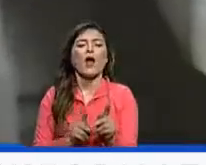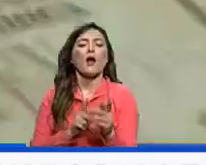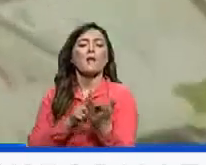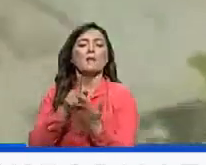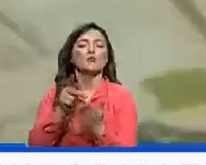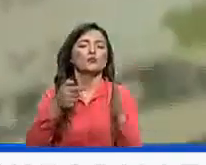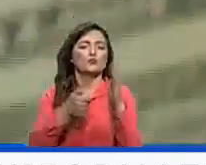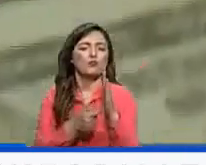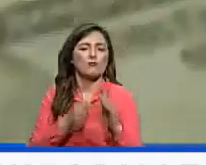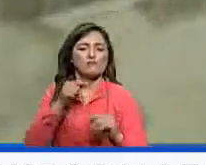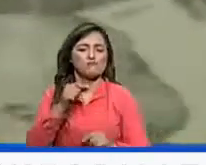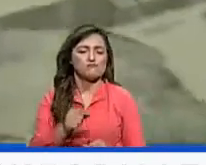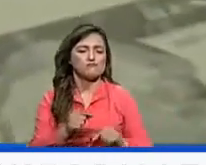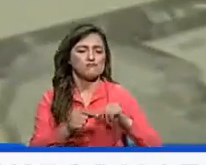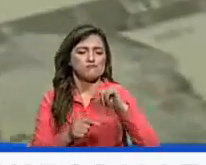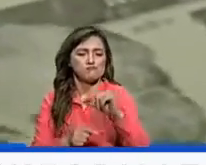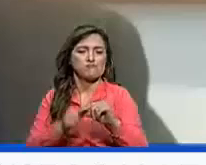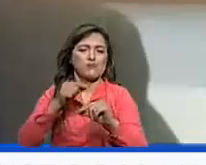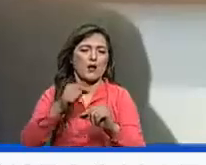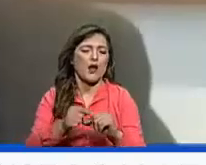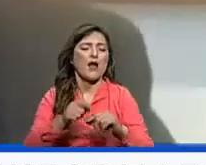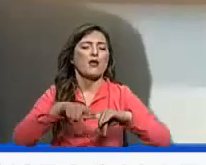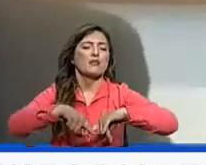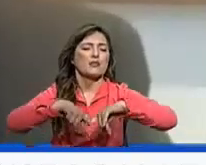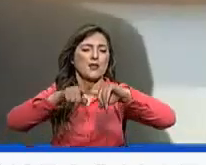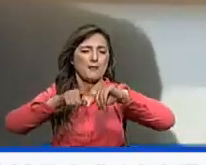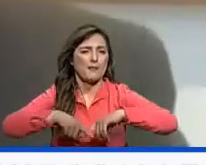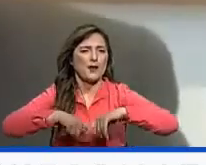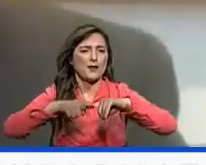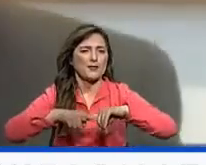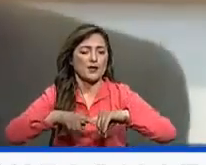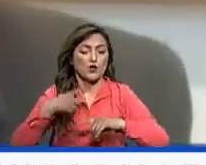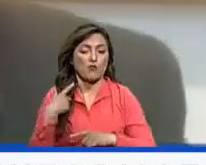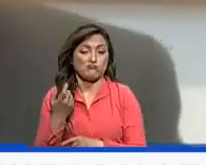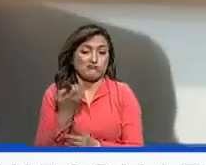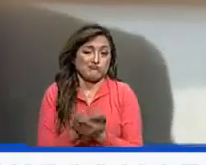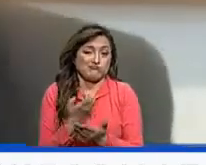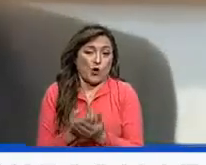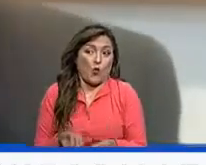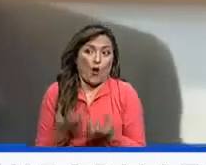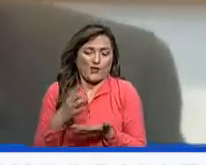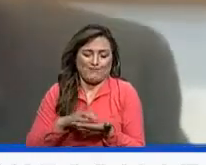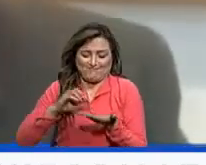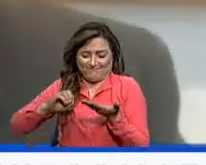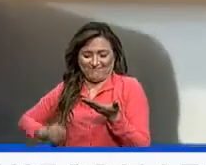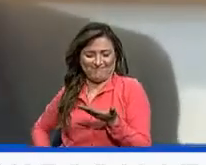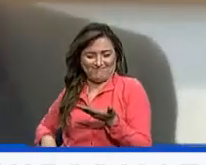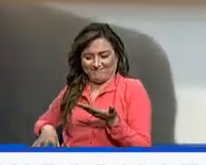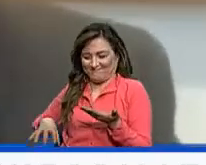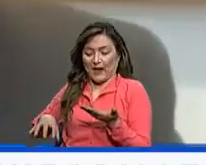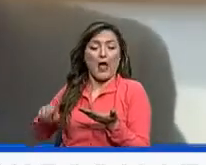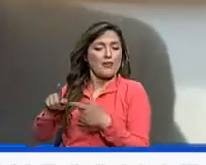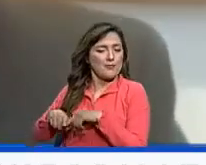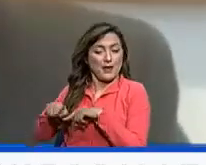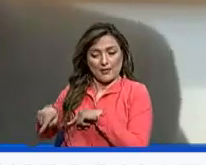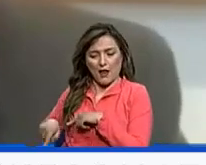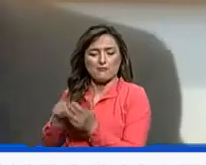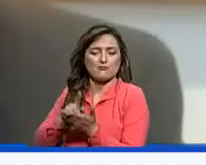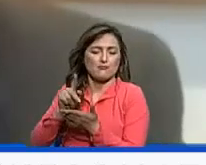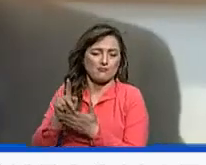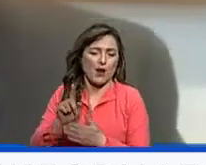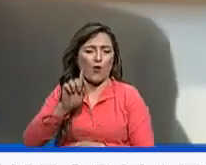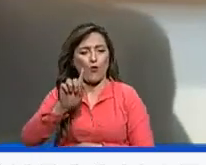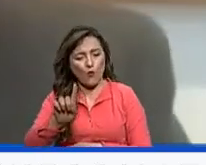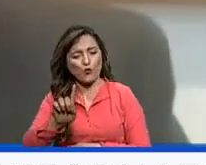acuerdo a los ingresos y de hasta el 2%. Hay una tabla progresiva en la cual se paga el 0, el 1, el 1.25, el 1.50,